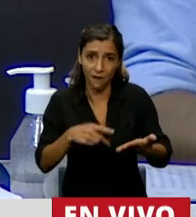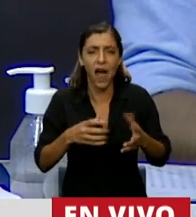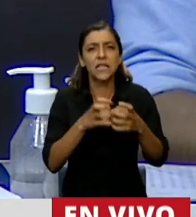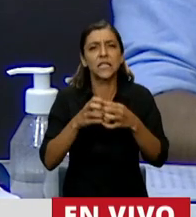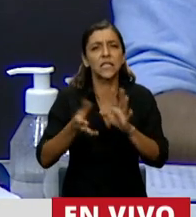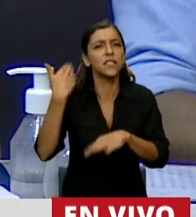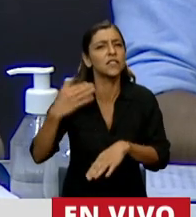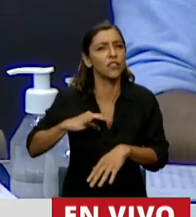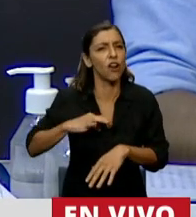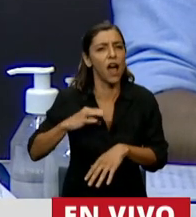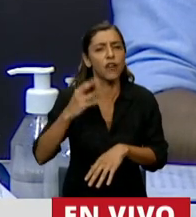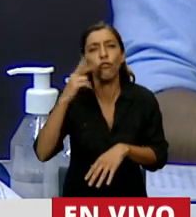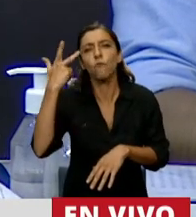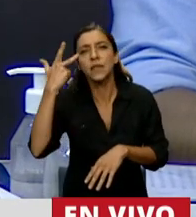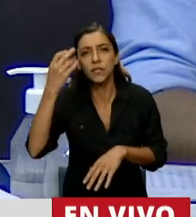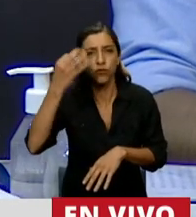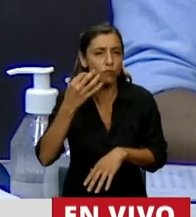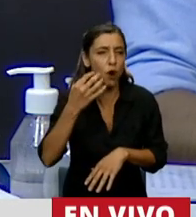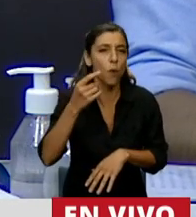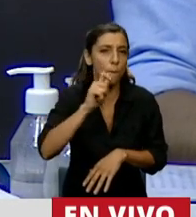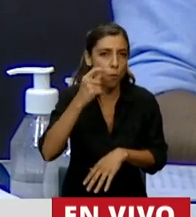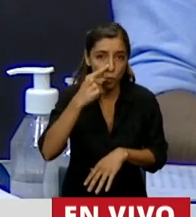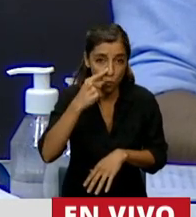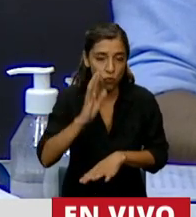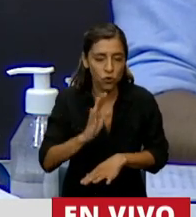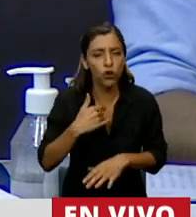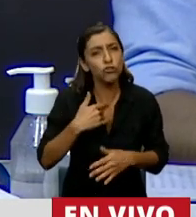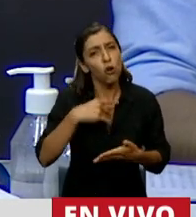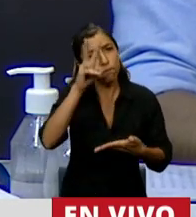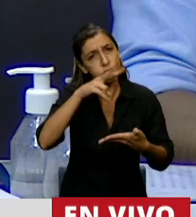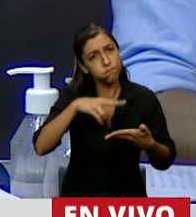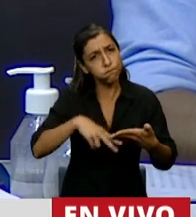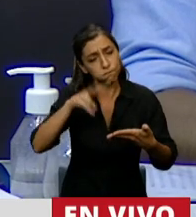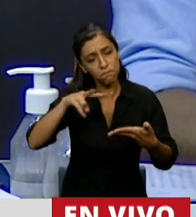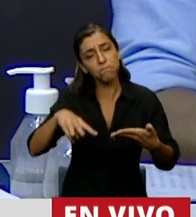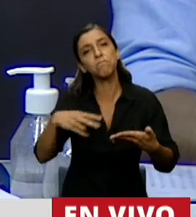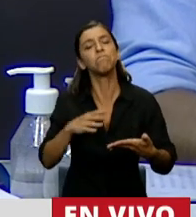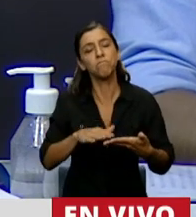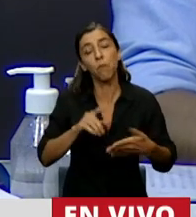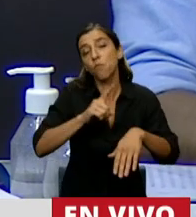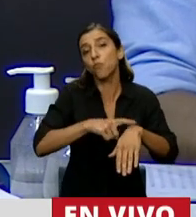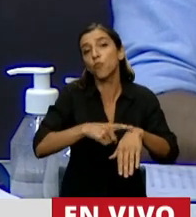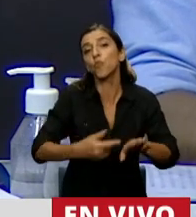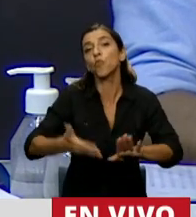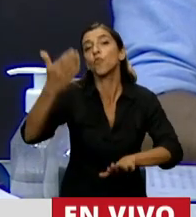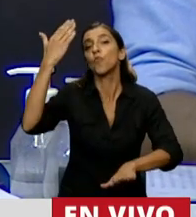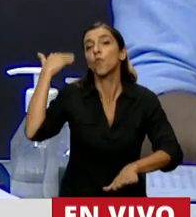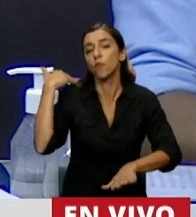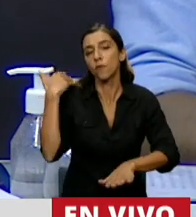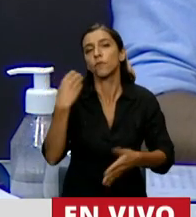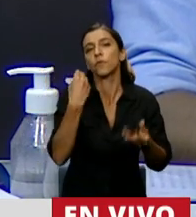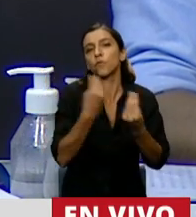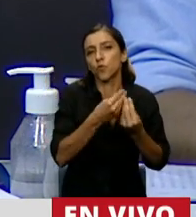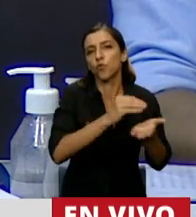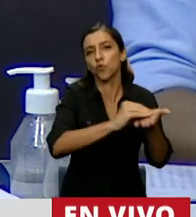fue junio del 2018. Y yo revisé un poquito los fundamentos que en su momento muchos